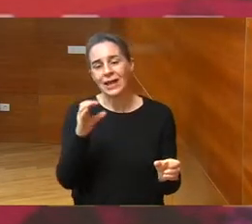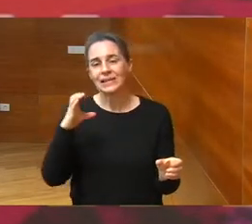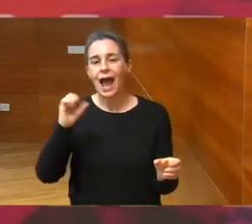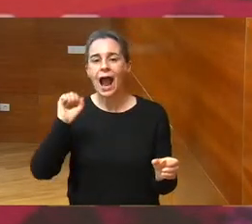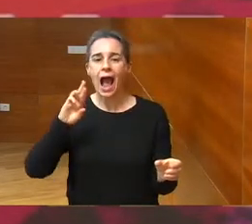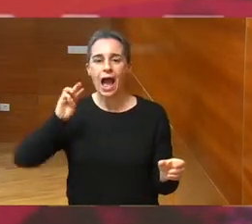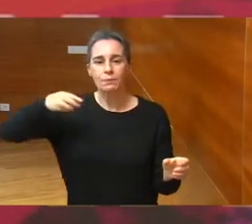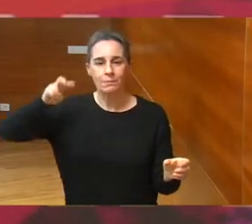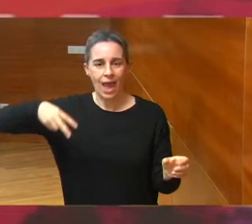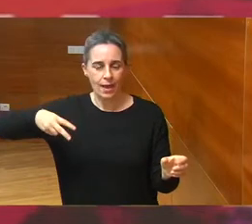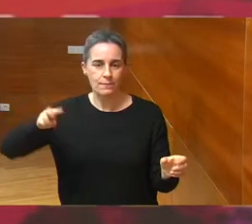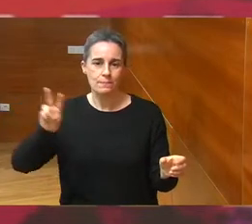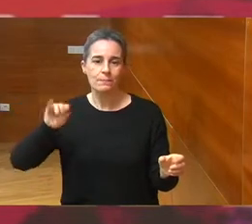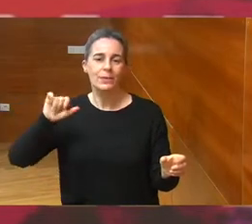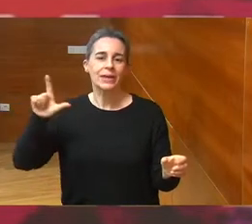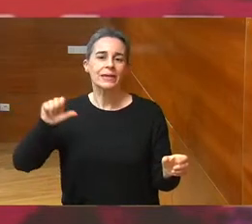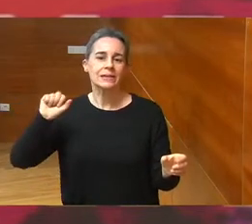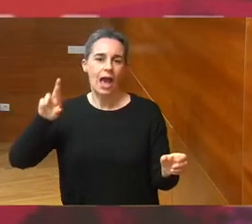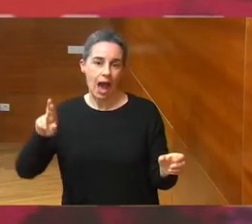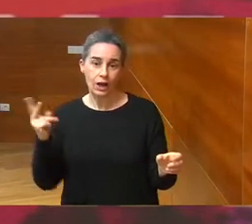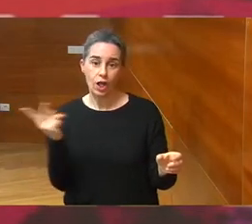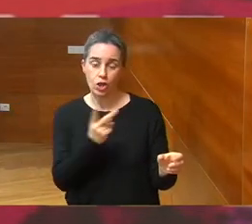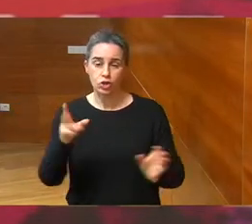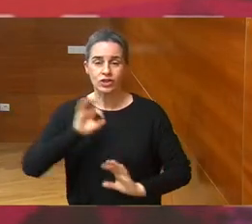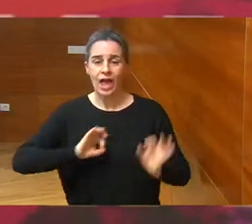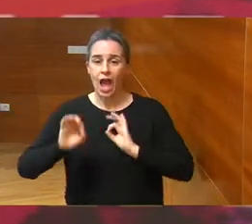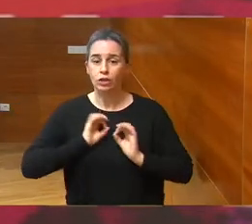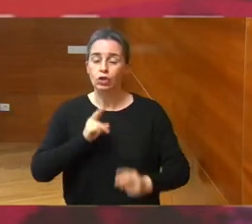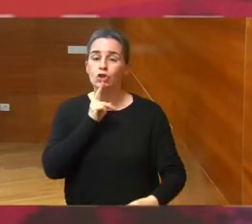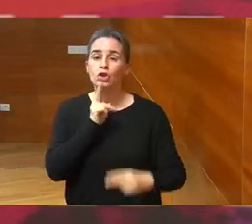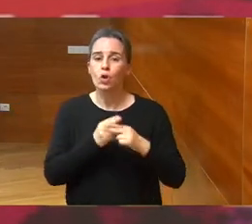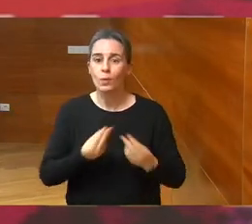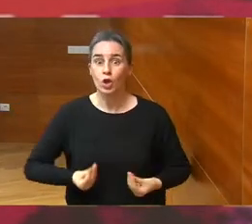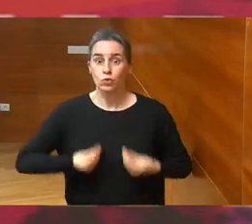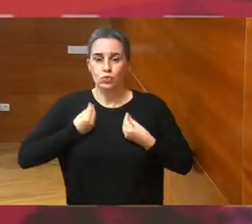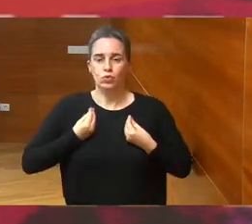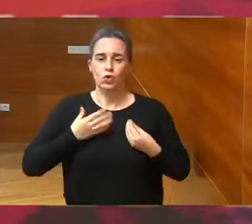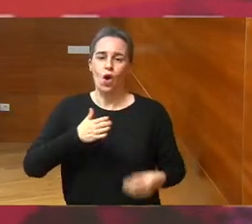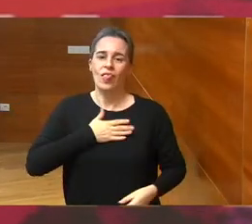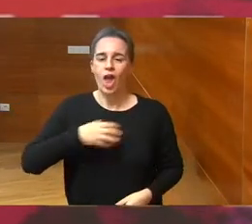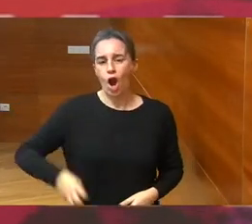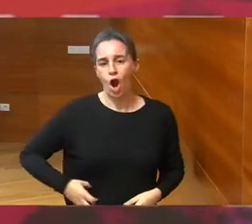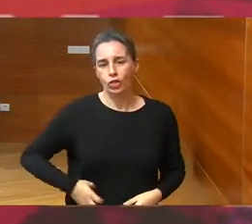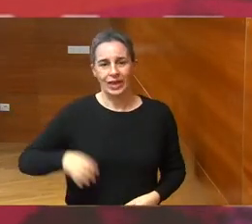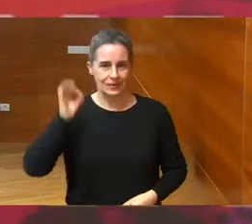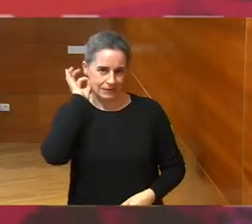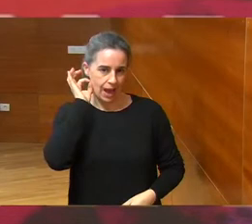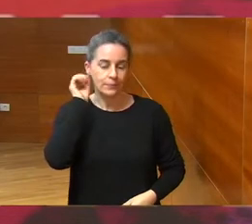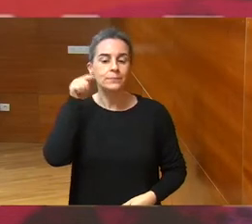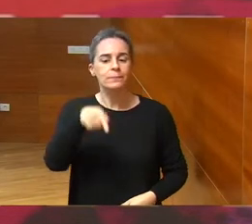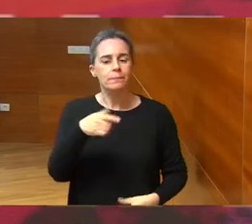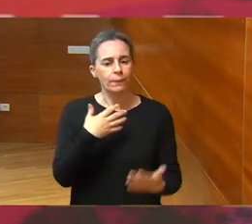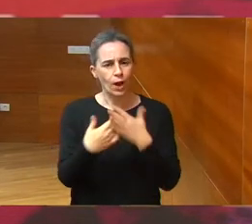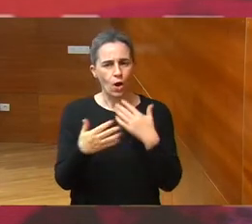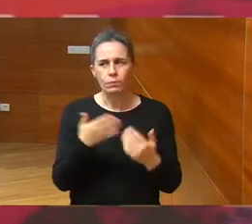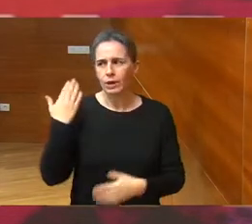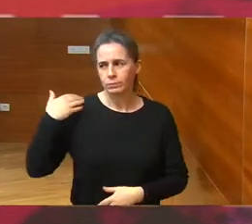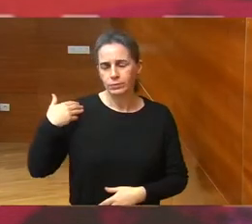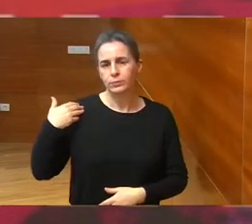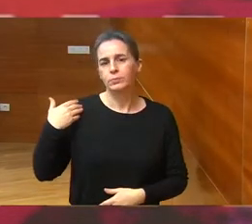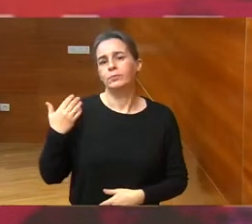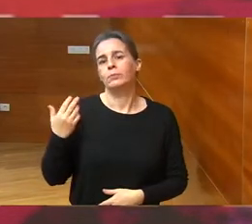la comedia de un acto el susto de la Condesa esto era una obra de Jacinto de Benavente y de 1905